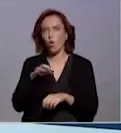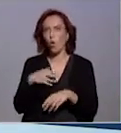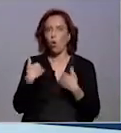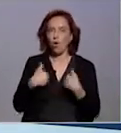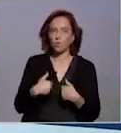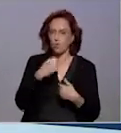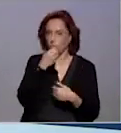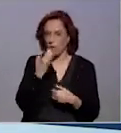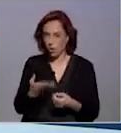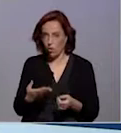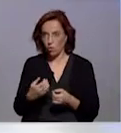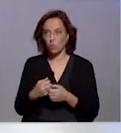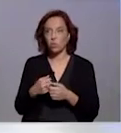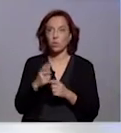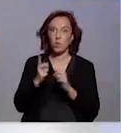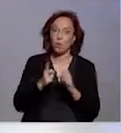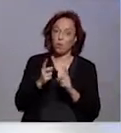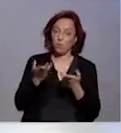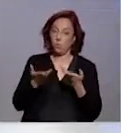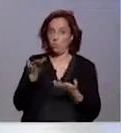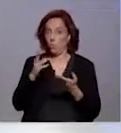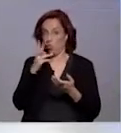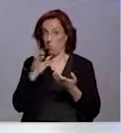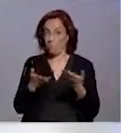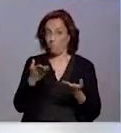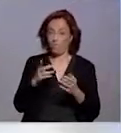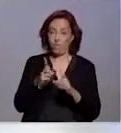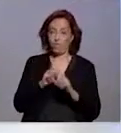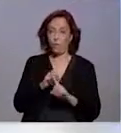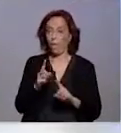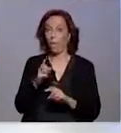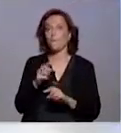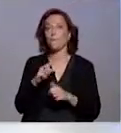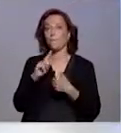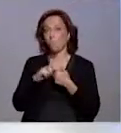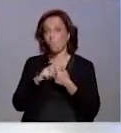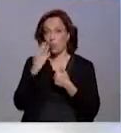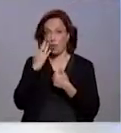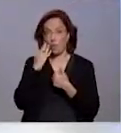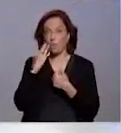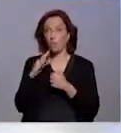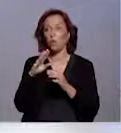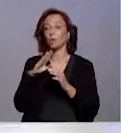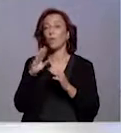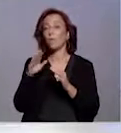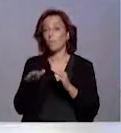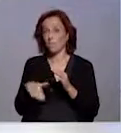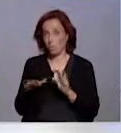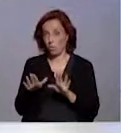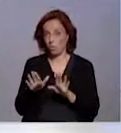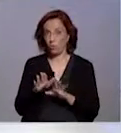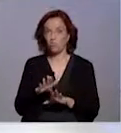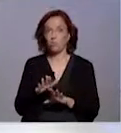algunos compatriotas que son mucho menos de lo que creemos que son manos que